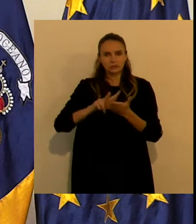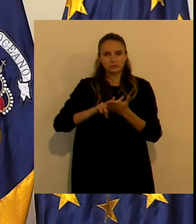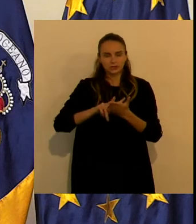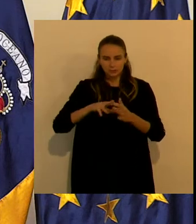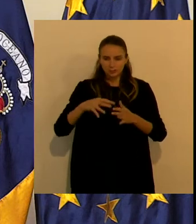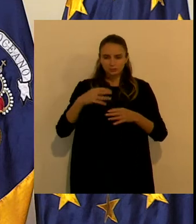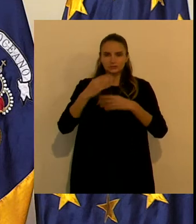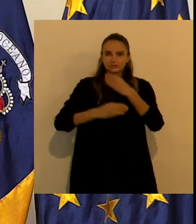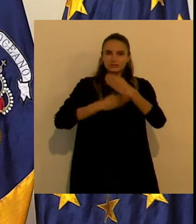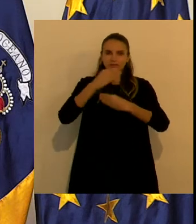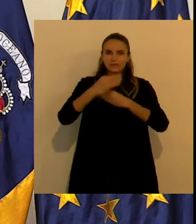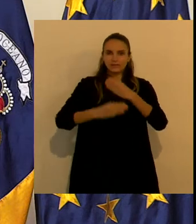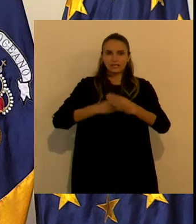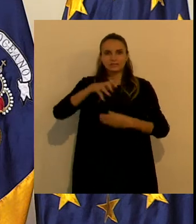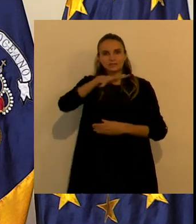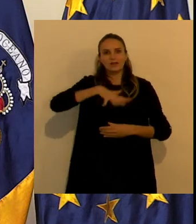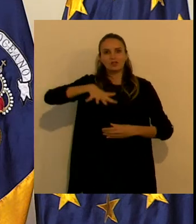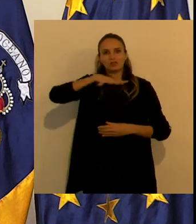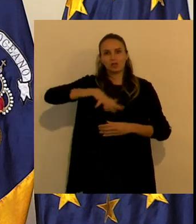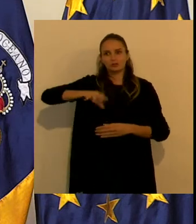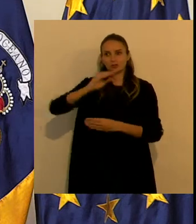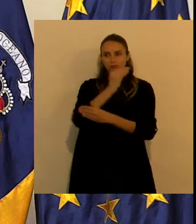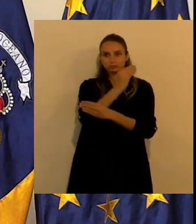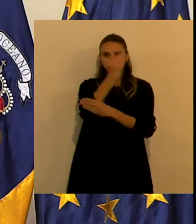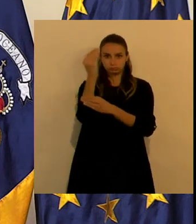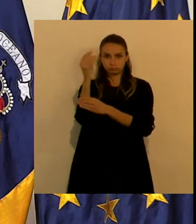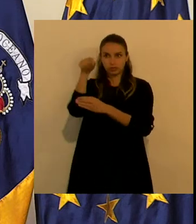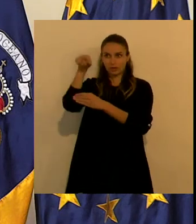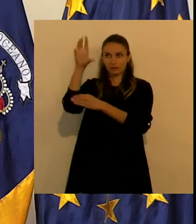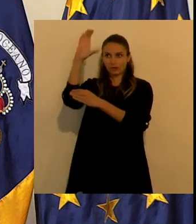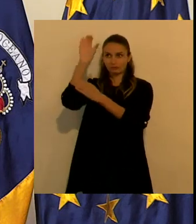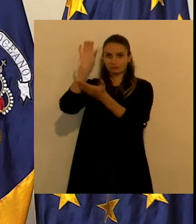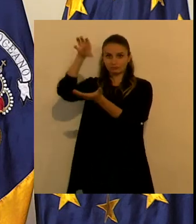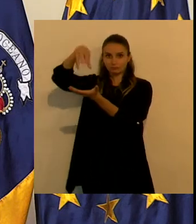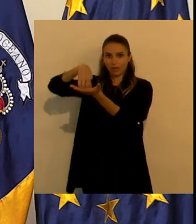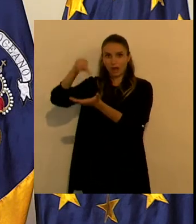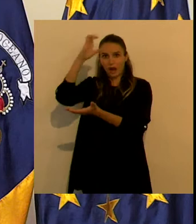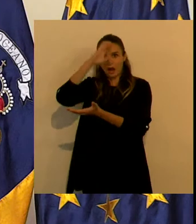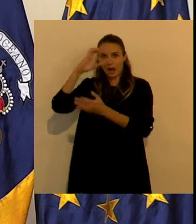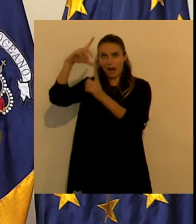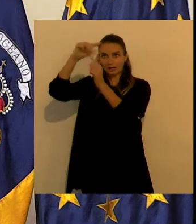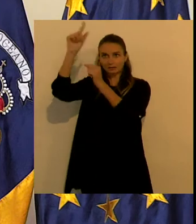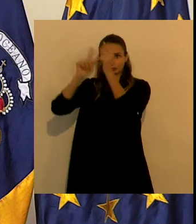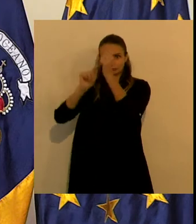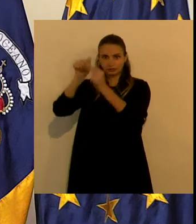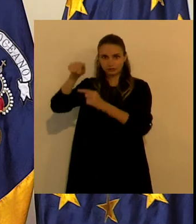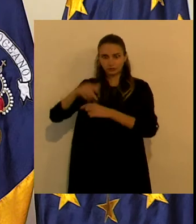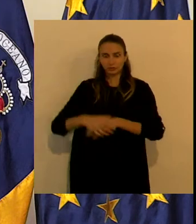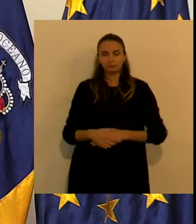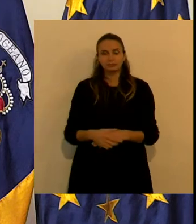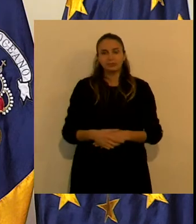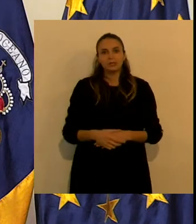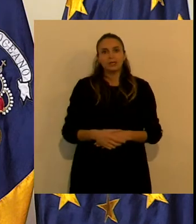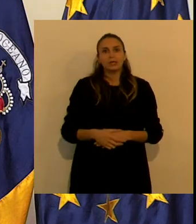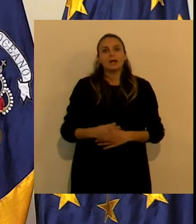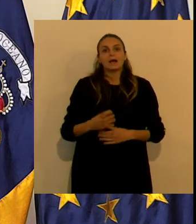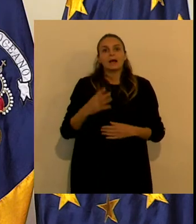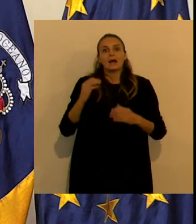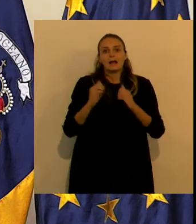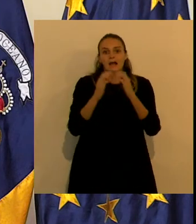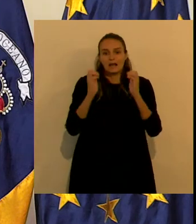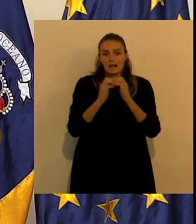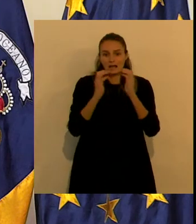el astrofísico, en el observatorio del Roque de los Muchachos. La Palma se ha convertido, gracias a esta